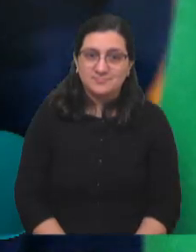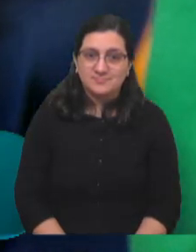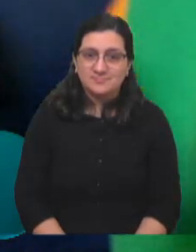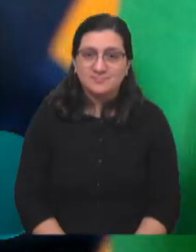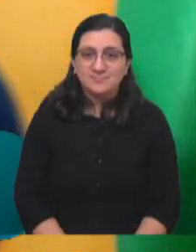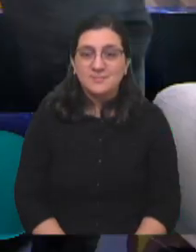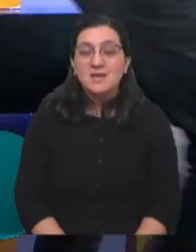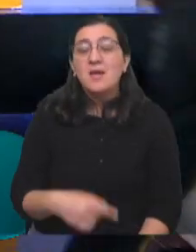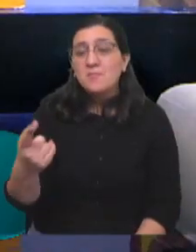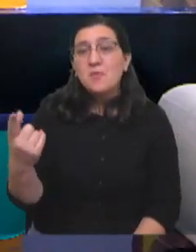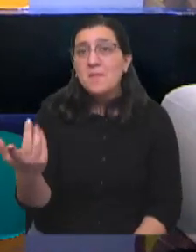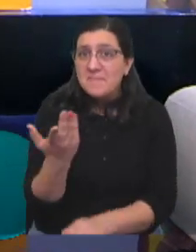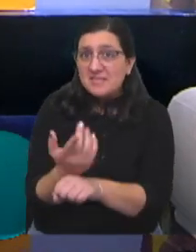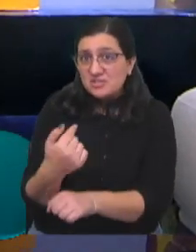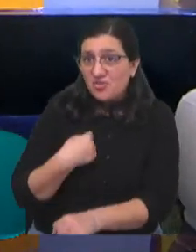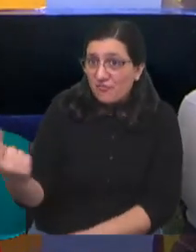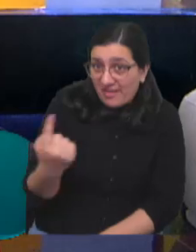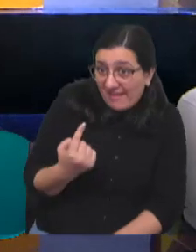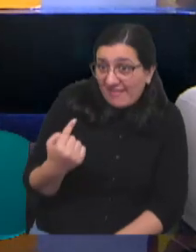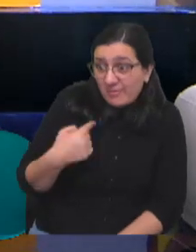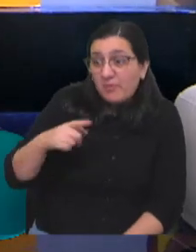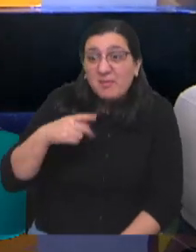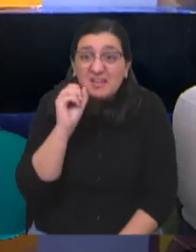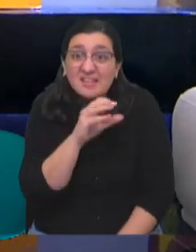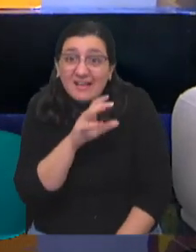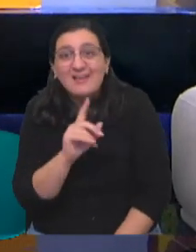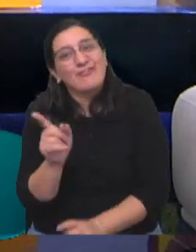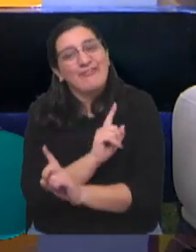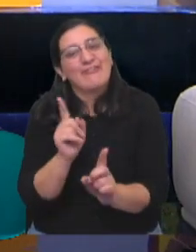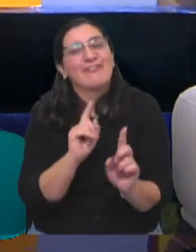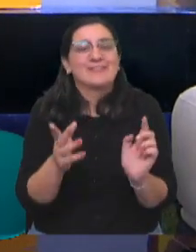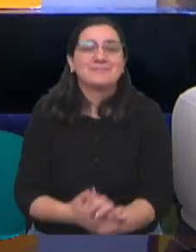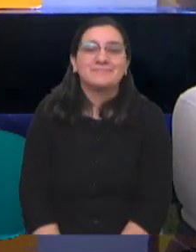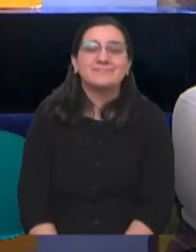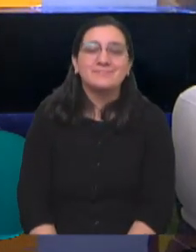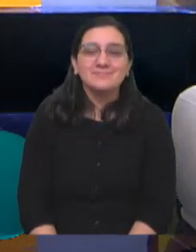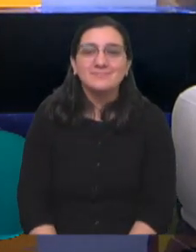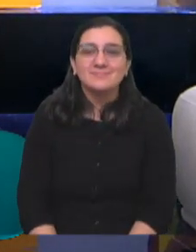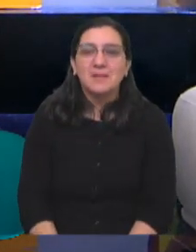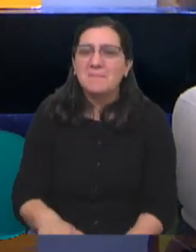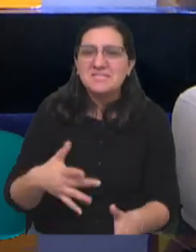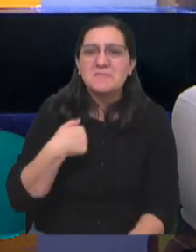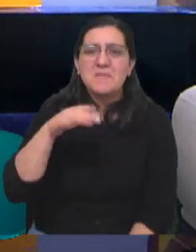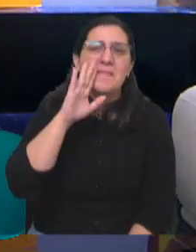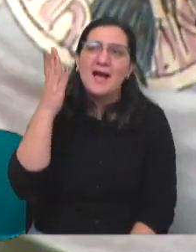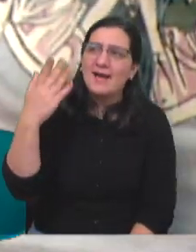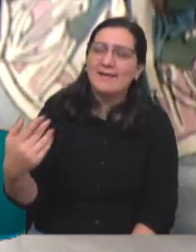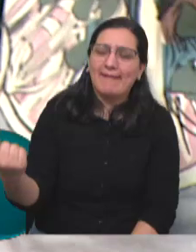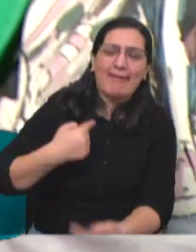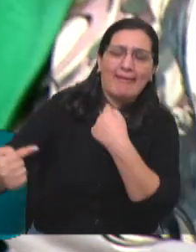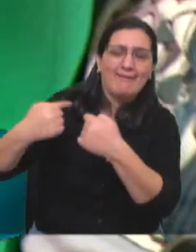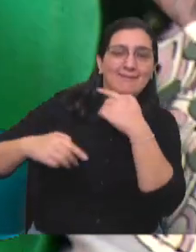acá a molestarme. Déjame en paz. Vení a hacerlo vos. Pareces mi madre.